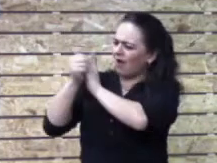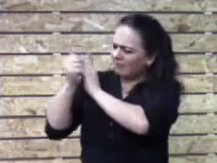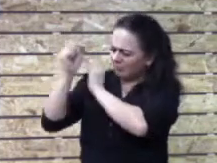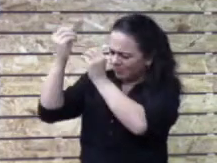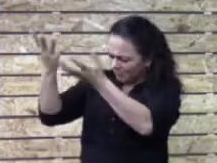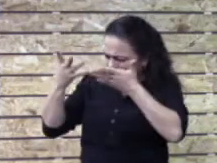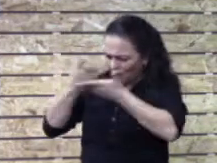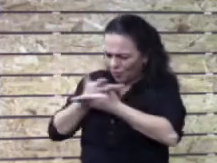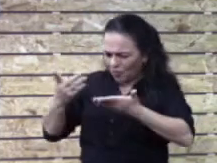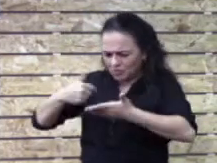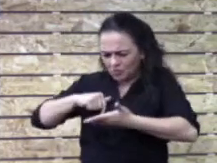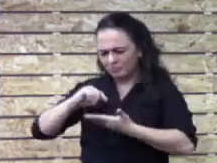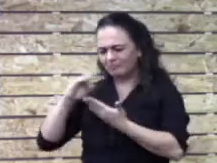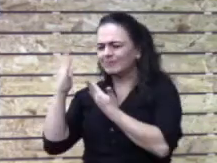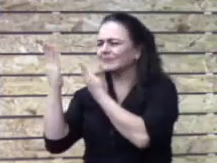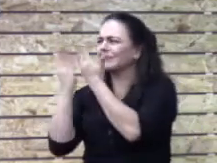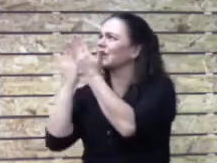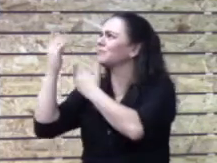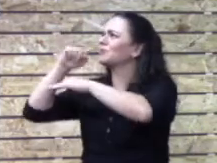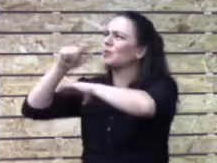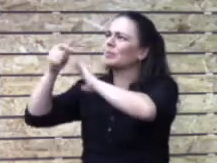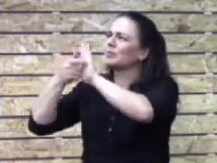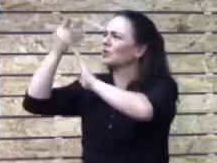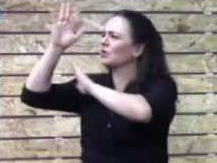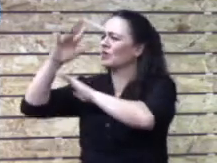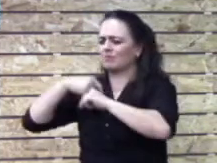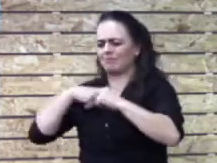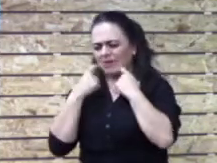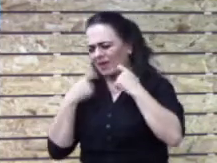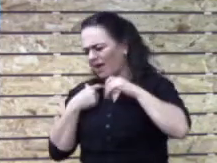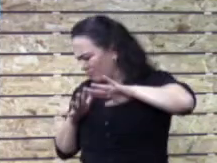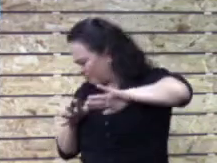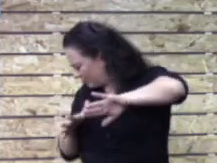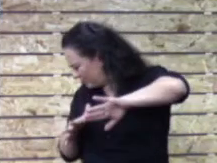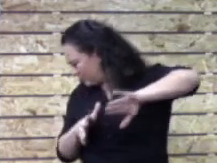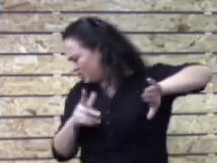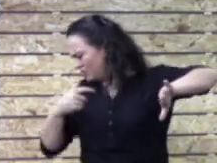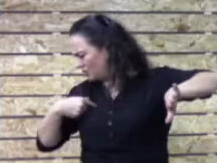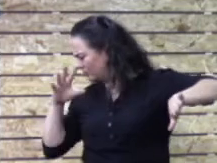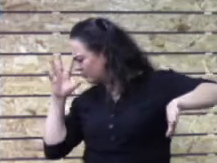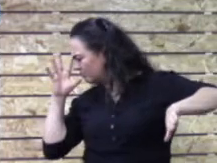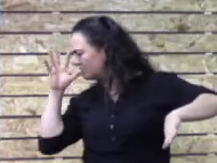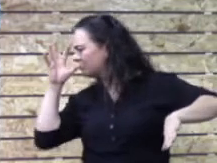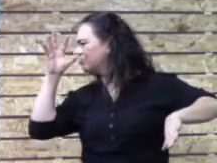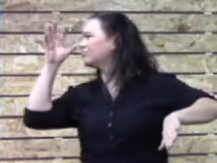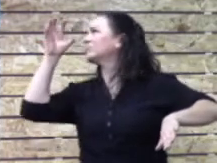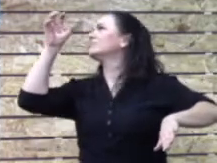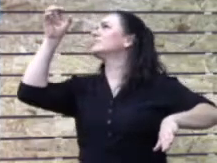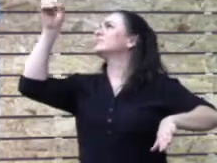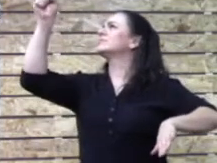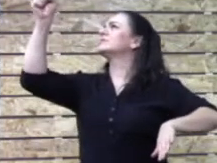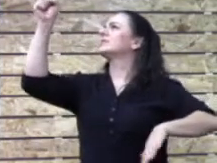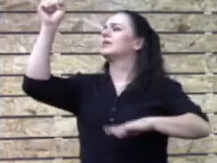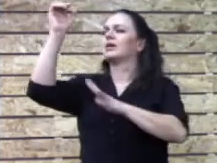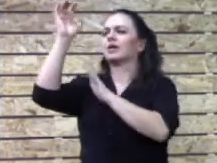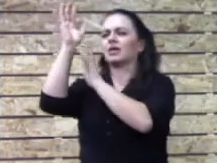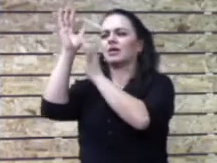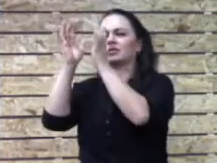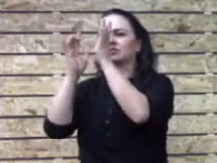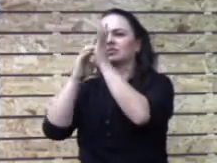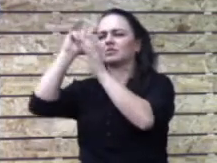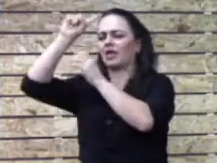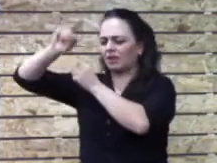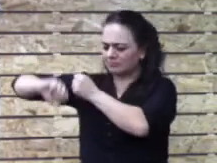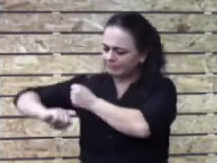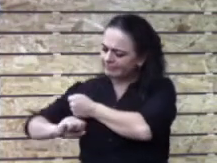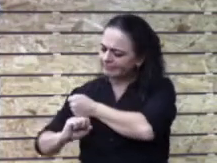Dios te ha dado. Dale la espalda al pecado y ven a Cristo Jesús. En la canción que vamos